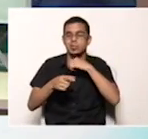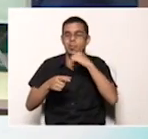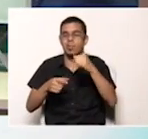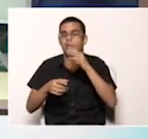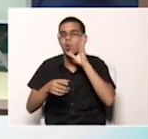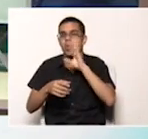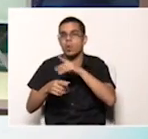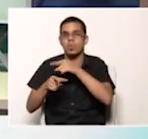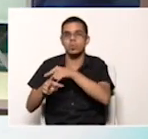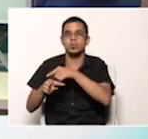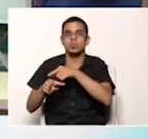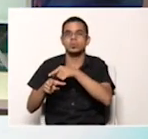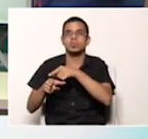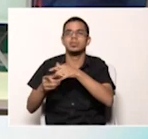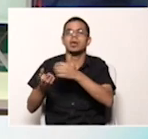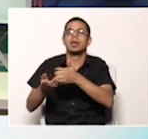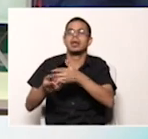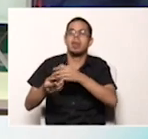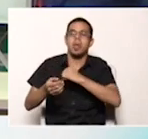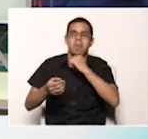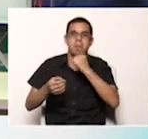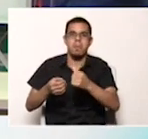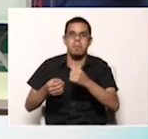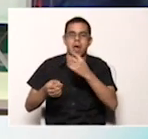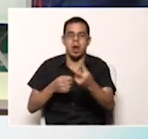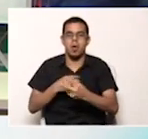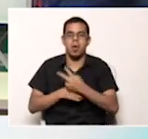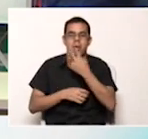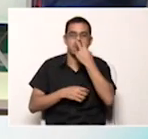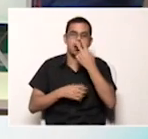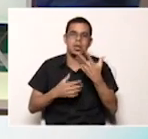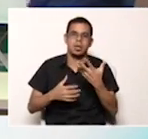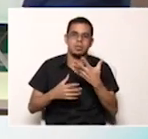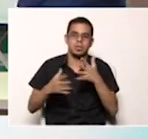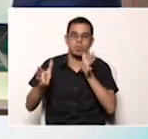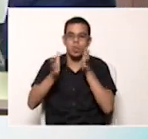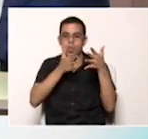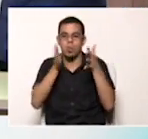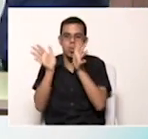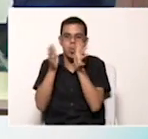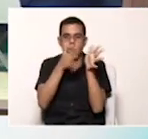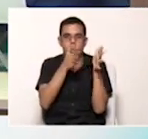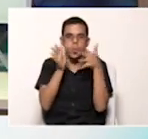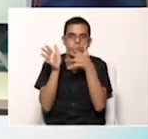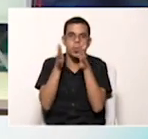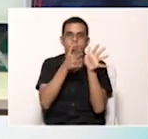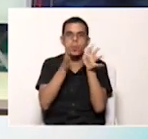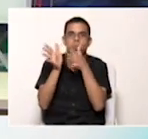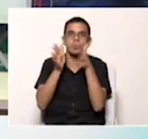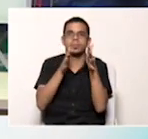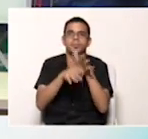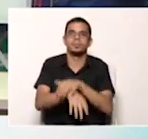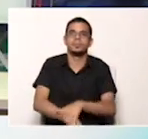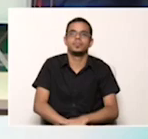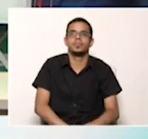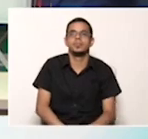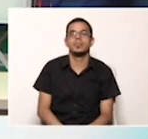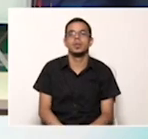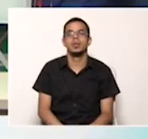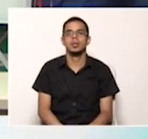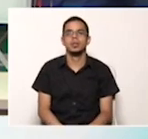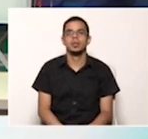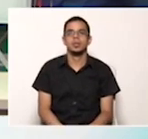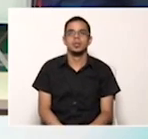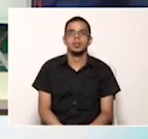en la atmósfera y causa un calor. Aquí también tenemos, ¿verdad?, el metano y el dióxido de nitroso.